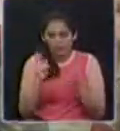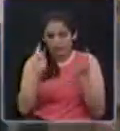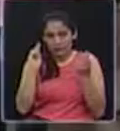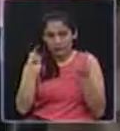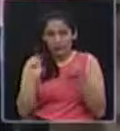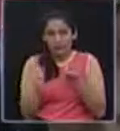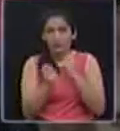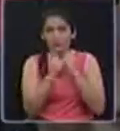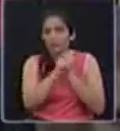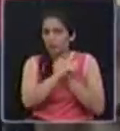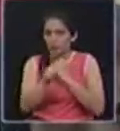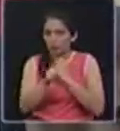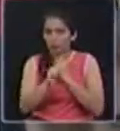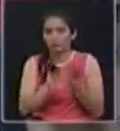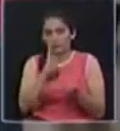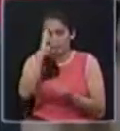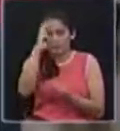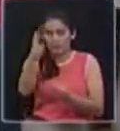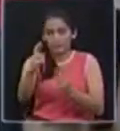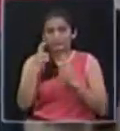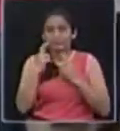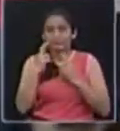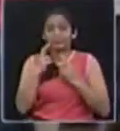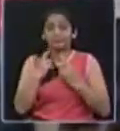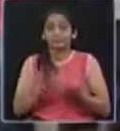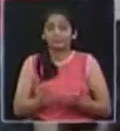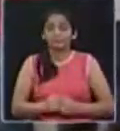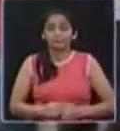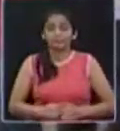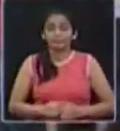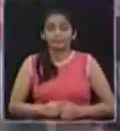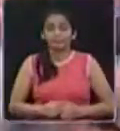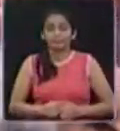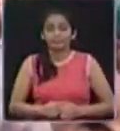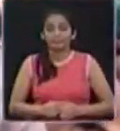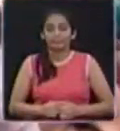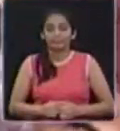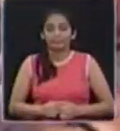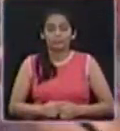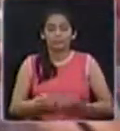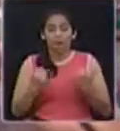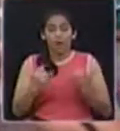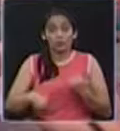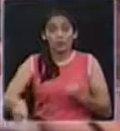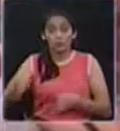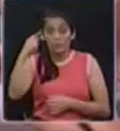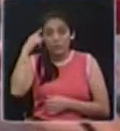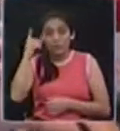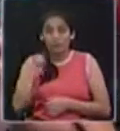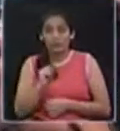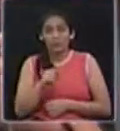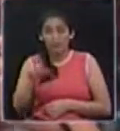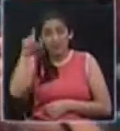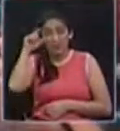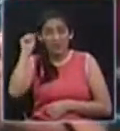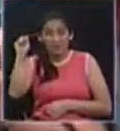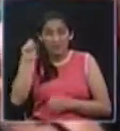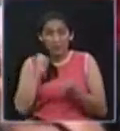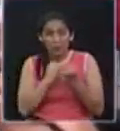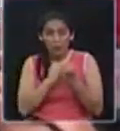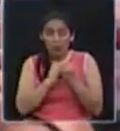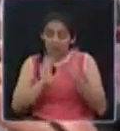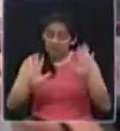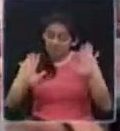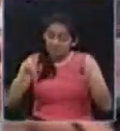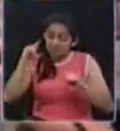eso es un atraco más al pueblo. No vamos a permitir que esto pase, vamos a luchar a brazo partido, vamos a hacer cuantas